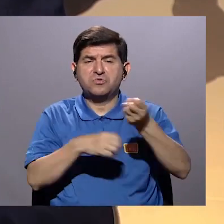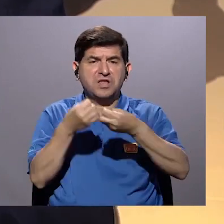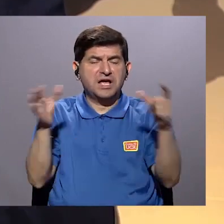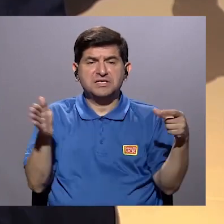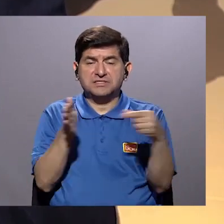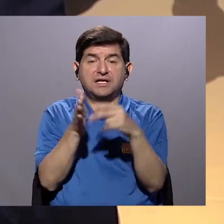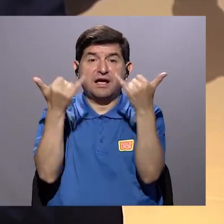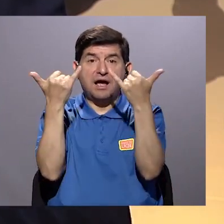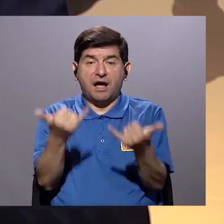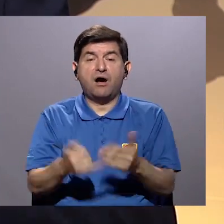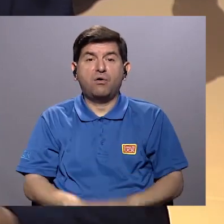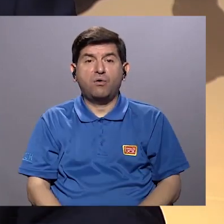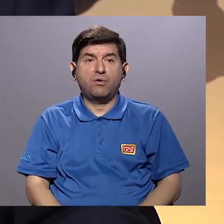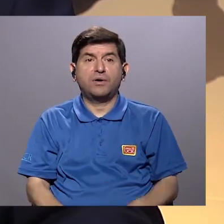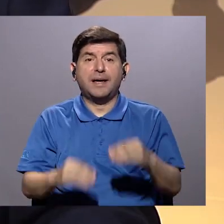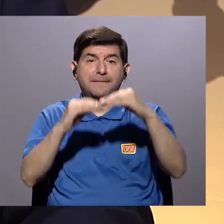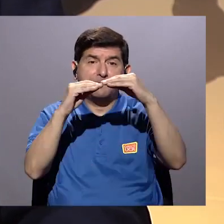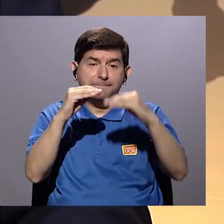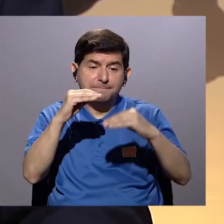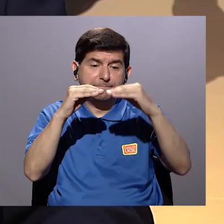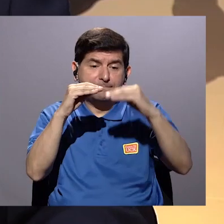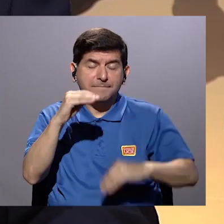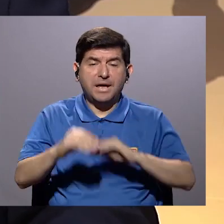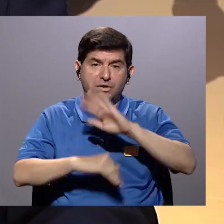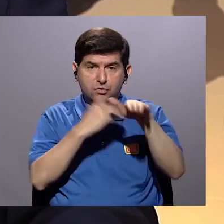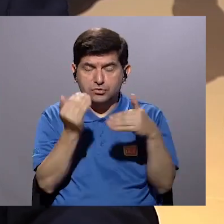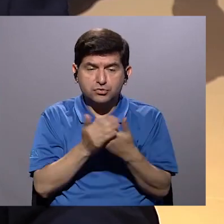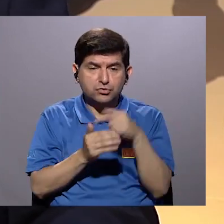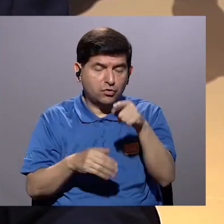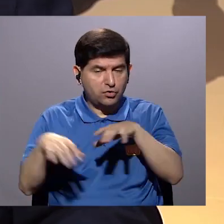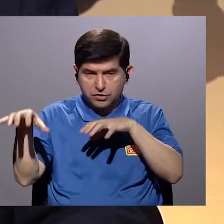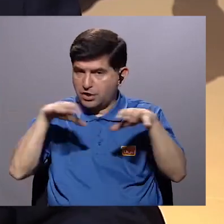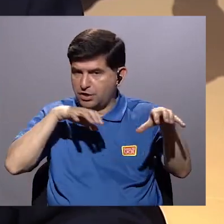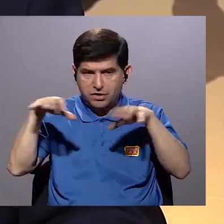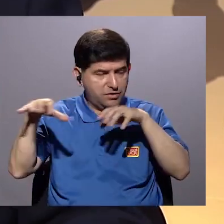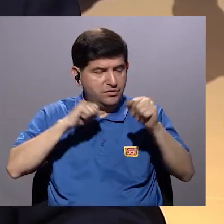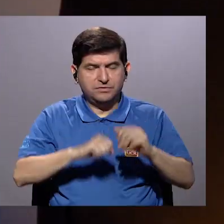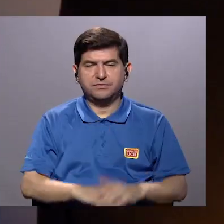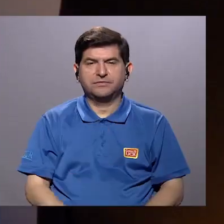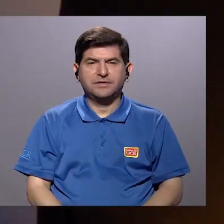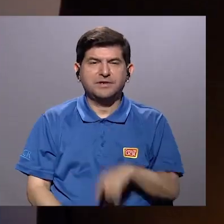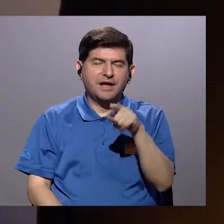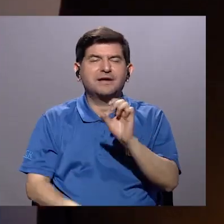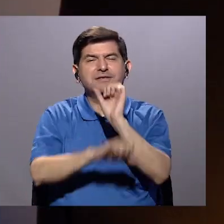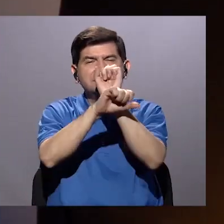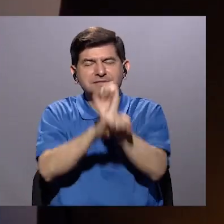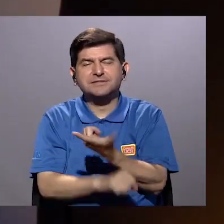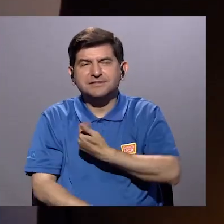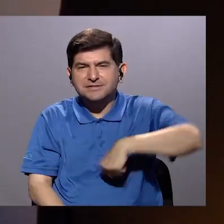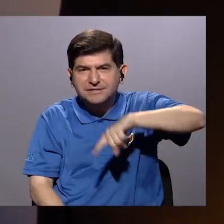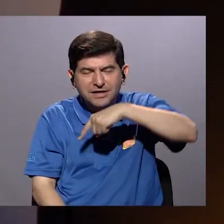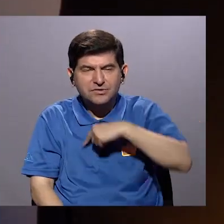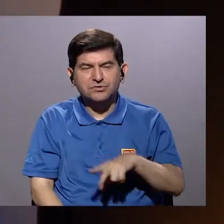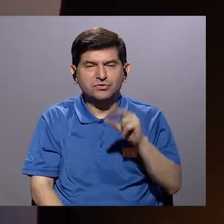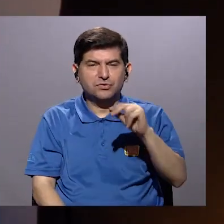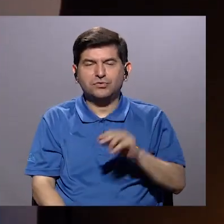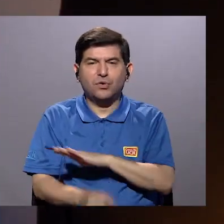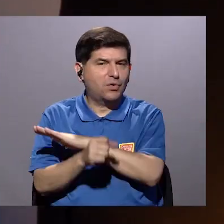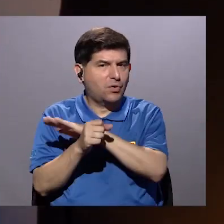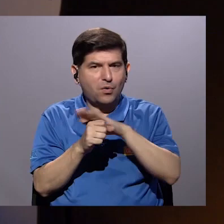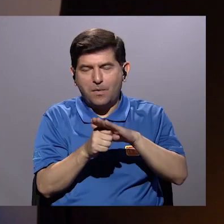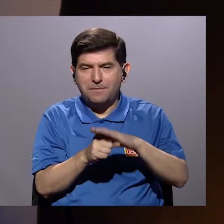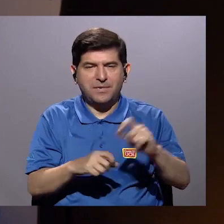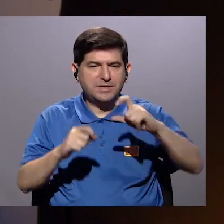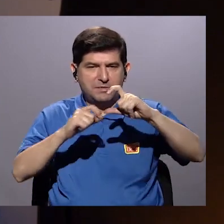le va durando cada vez menos, porque no todos esos iones se están moviendo de una dirección. Bueno, eso, digamos, es la costumbre nuestra de no cargar totalmente la